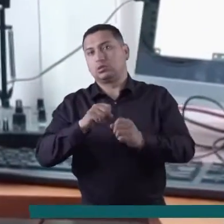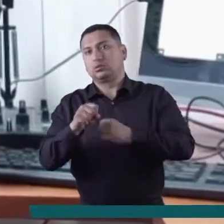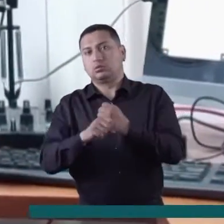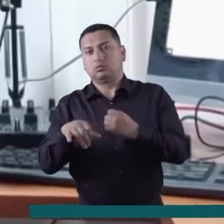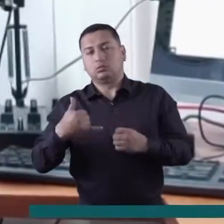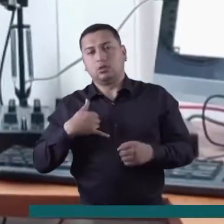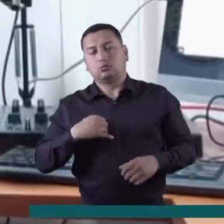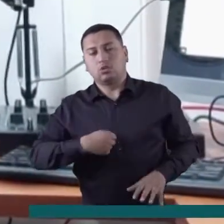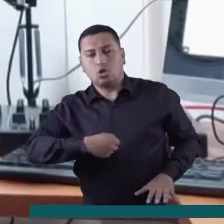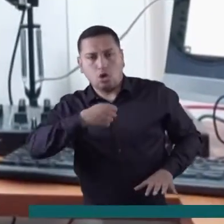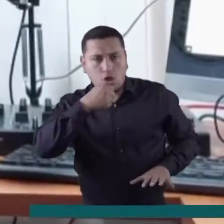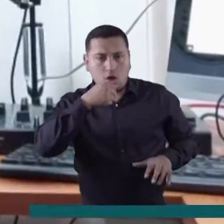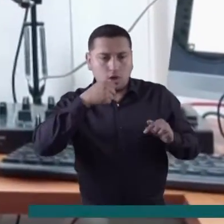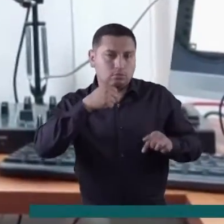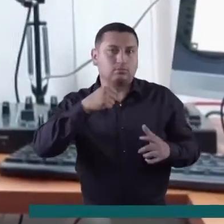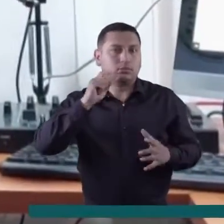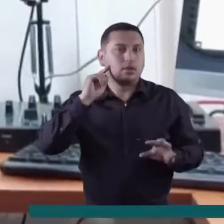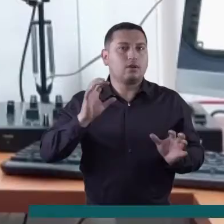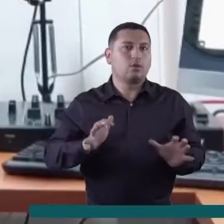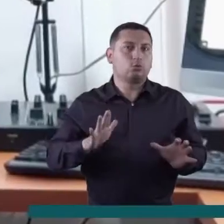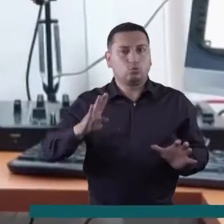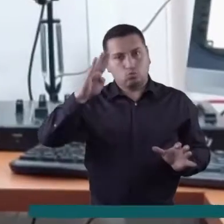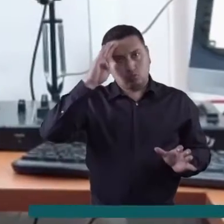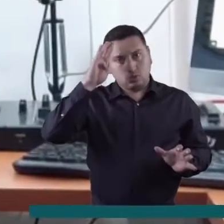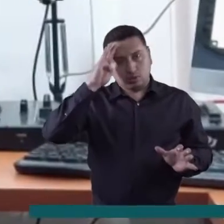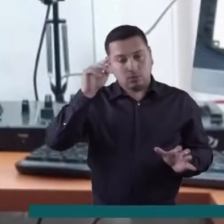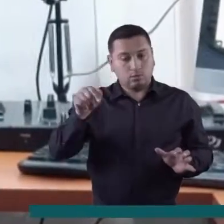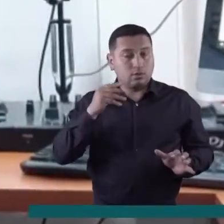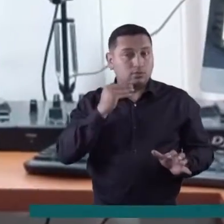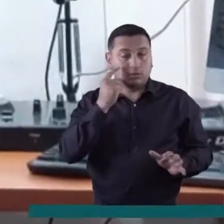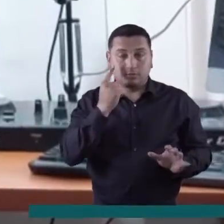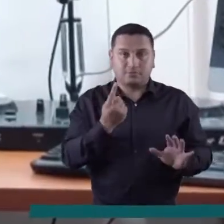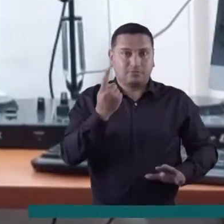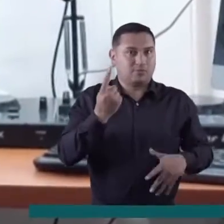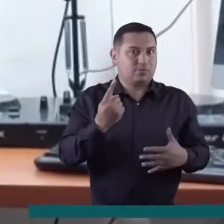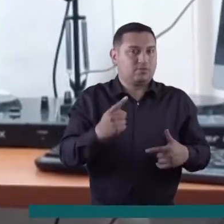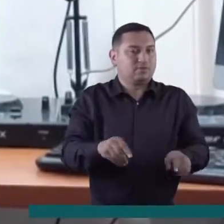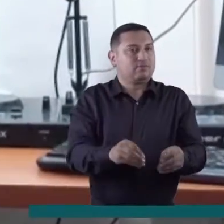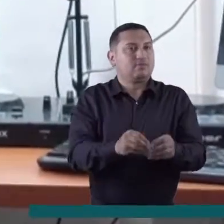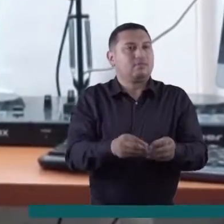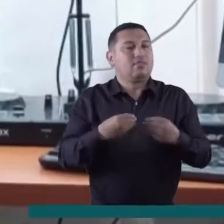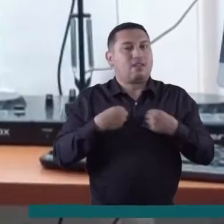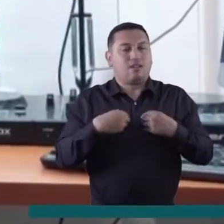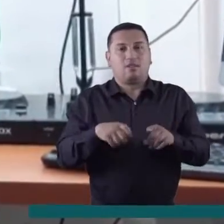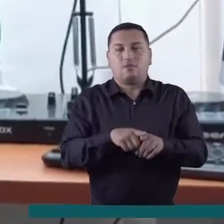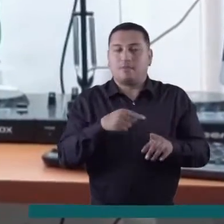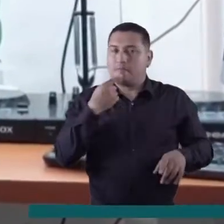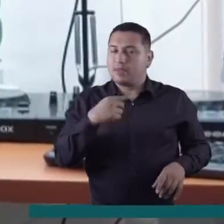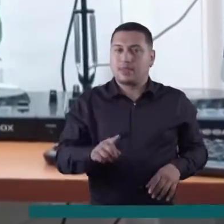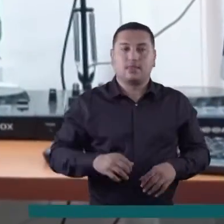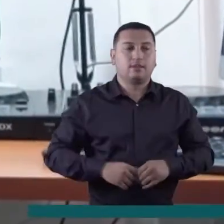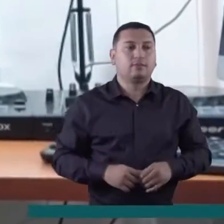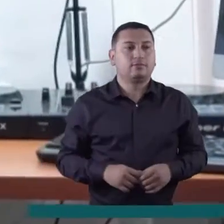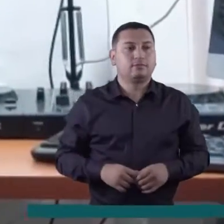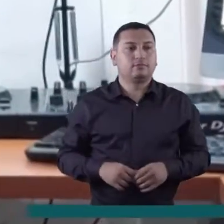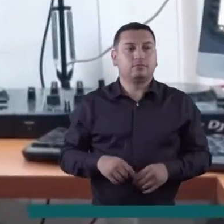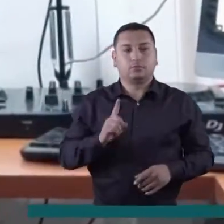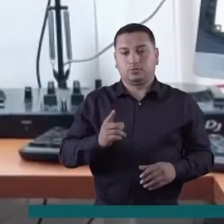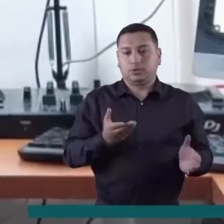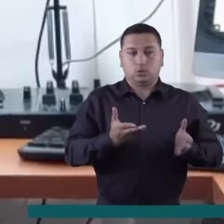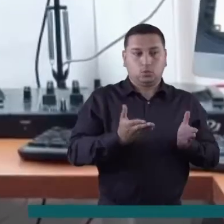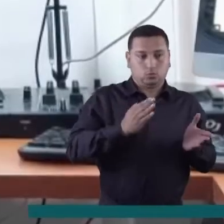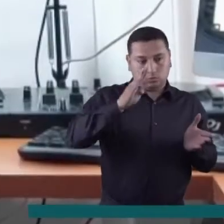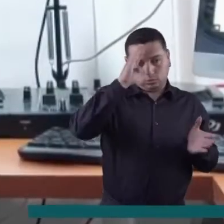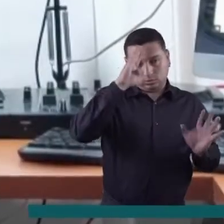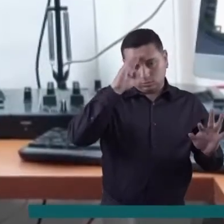Policía Nacional, acá en el municipio de Mitú, en el departamento del Vaupés. Es una experiencia única el comunicar, el llegar